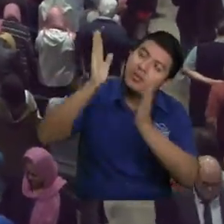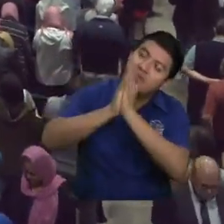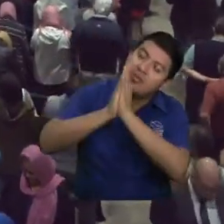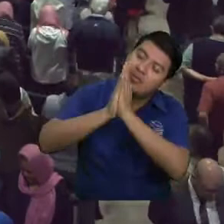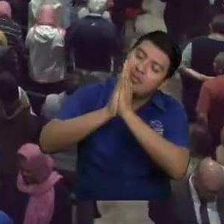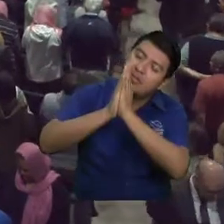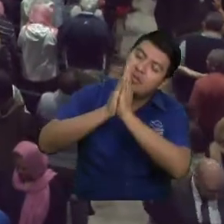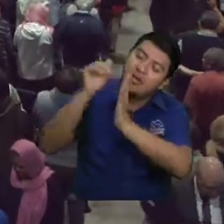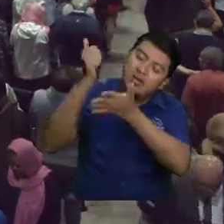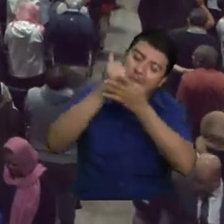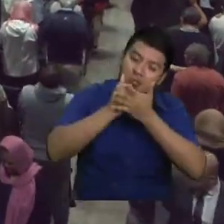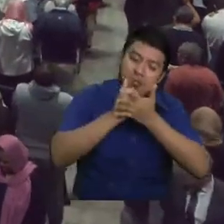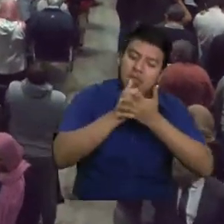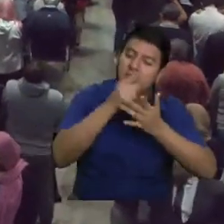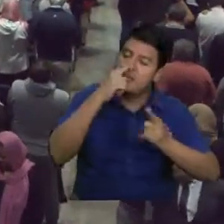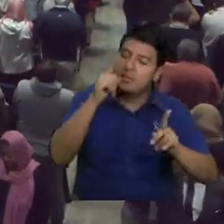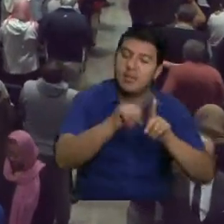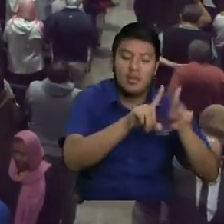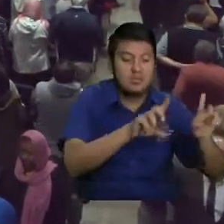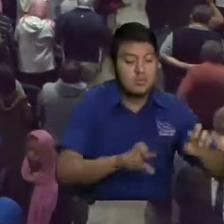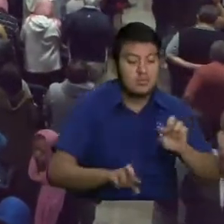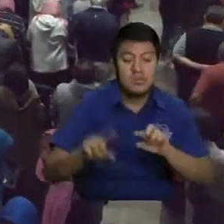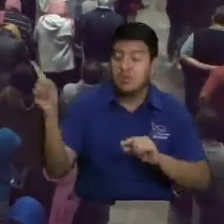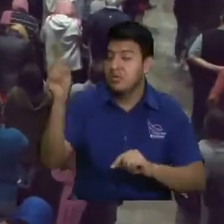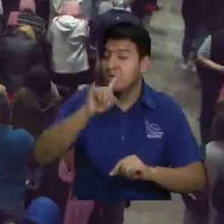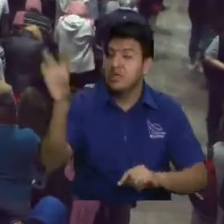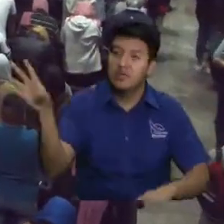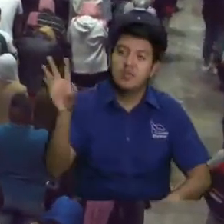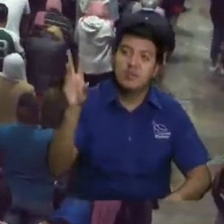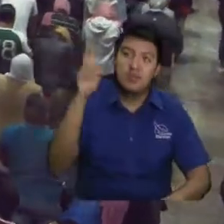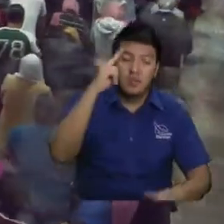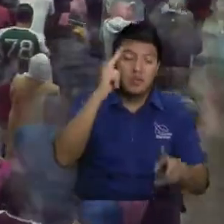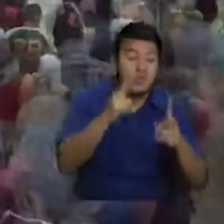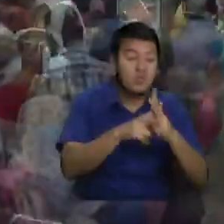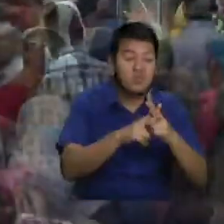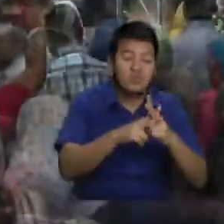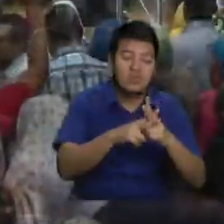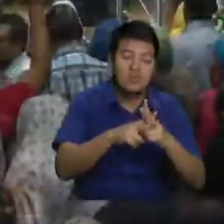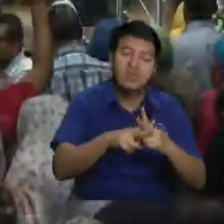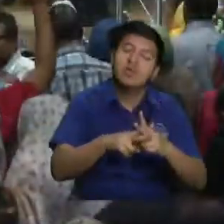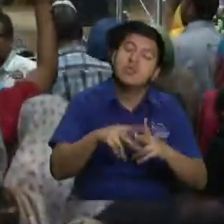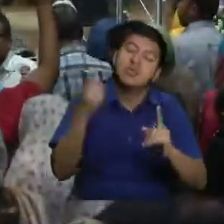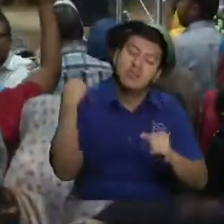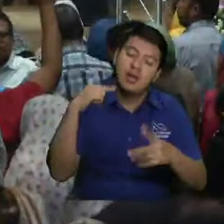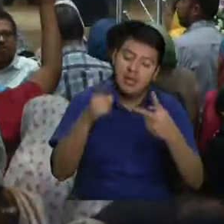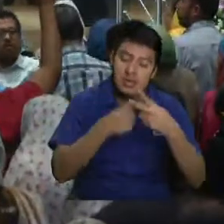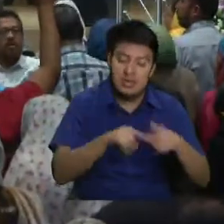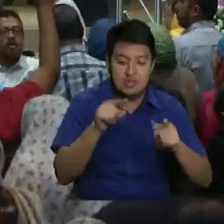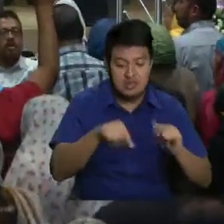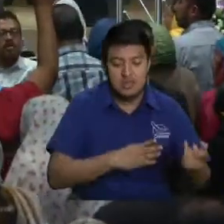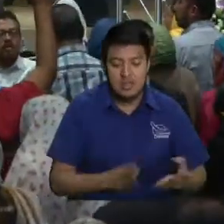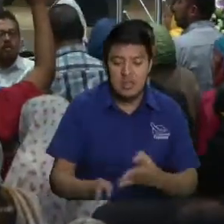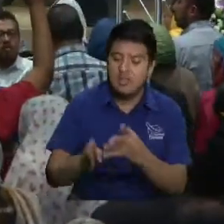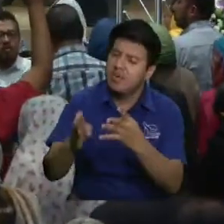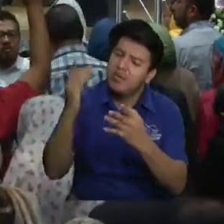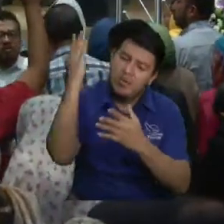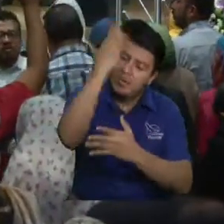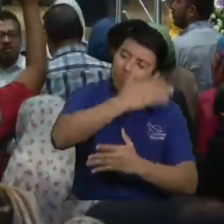Señor, ayuda también a aquellos que no te conocen para que empiecen este camino delicioso de